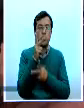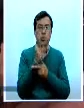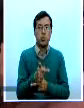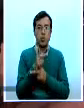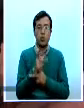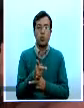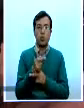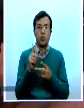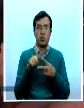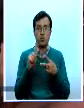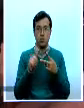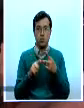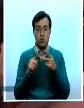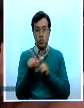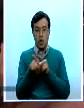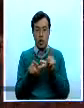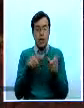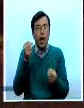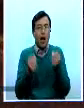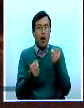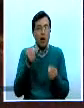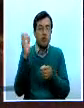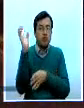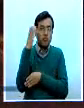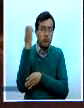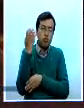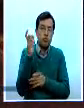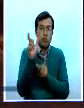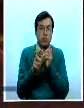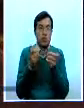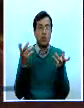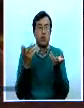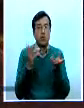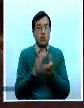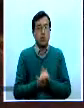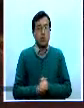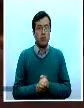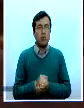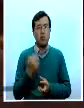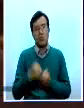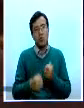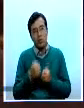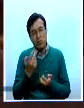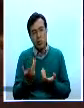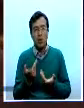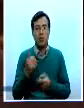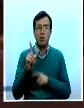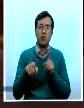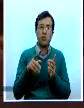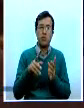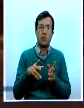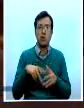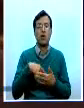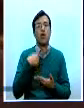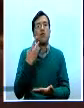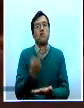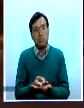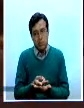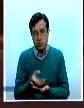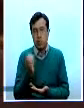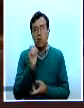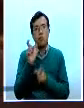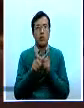también puntos móviles porque al haber gran cantidad de personas por lo general existen descompensaciones desmayos si hay gente